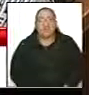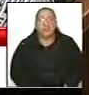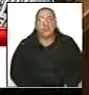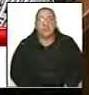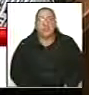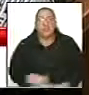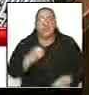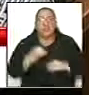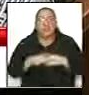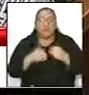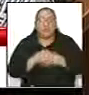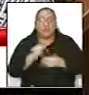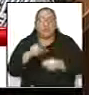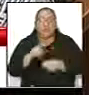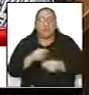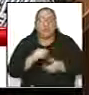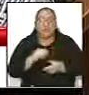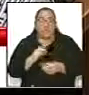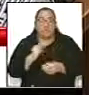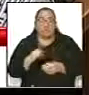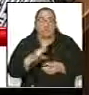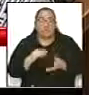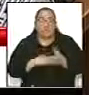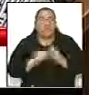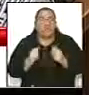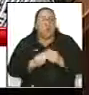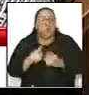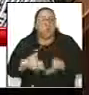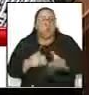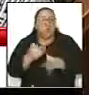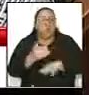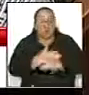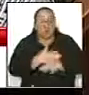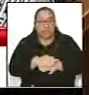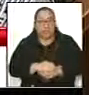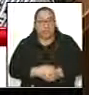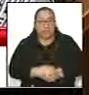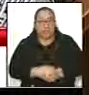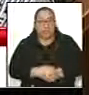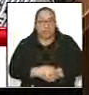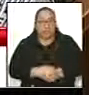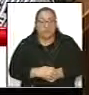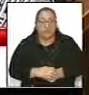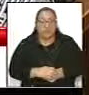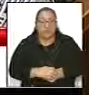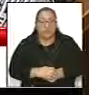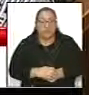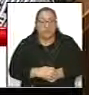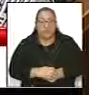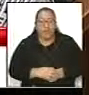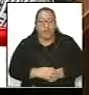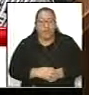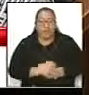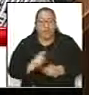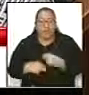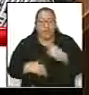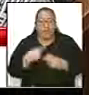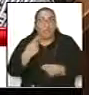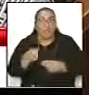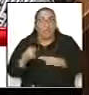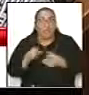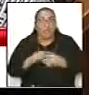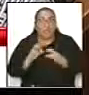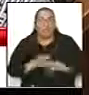solución tecnológica hay para esto. Este es más o menos el camino que ha sido todo esto en la lógica de cobertura. Y el siguiente paso ahora es generar